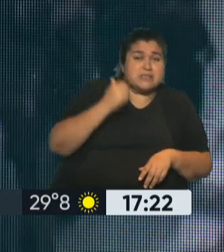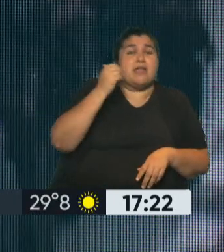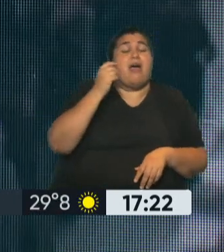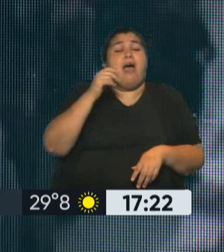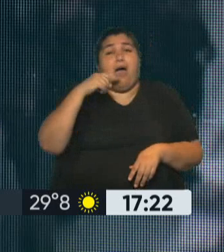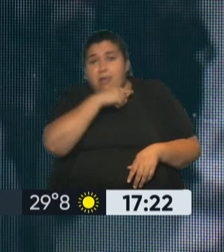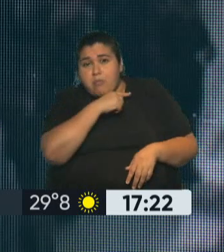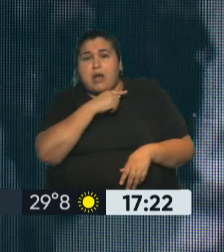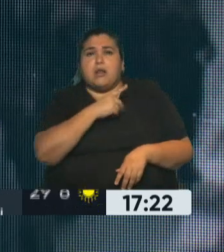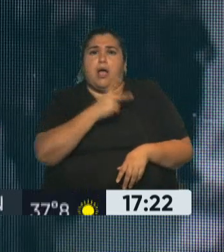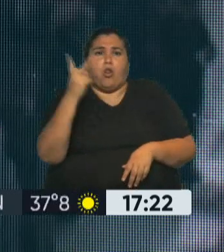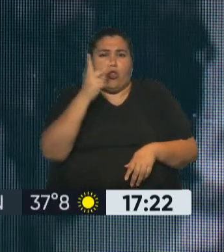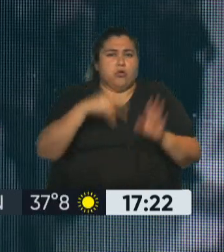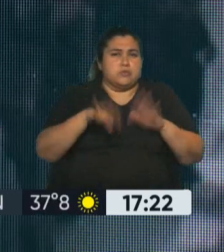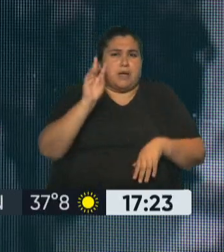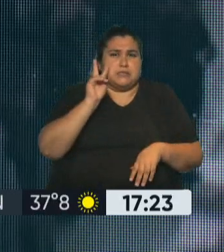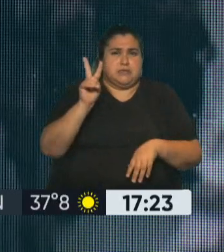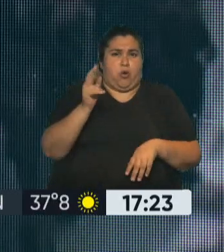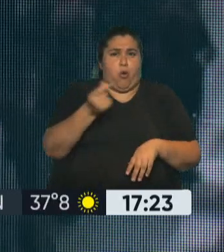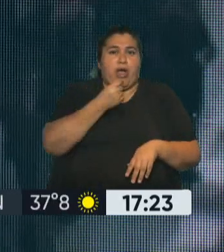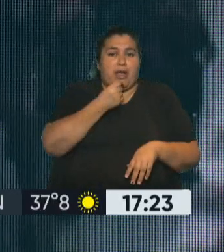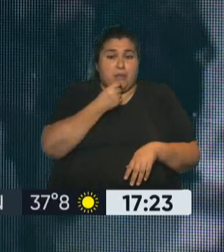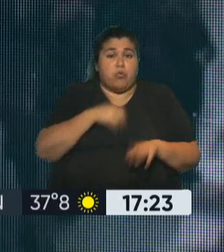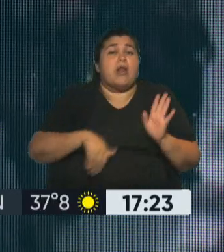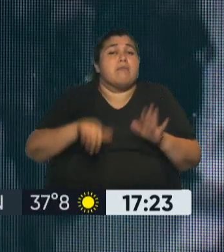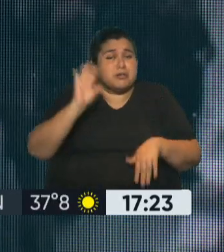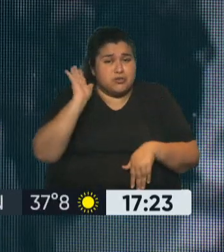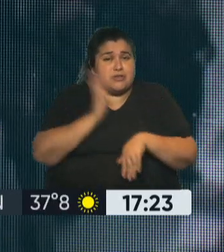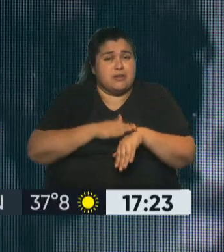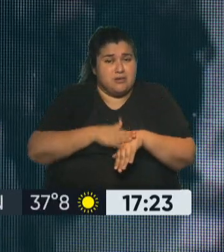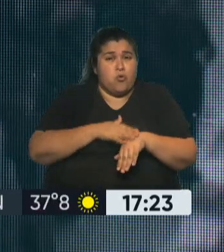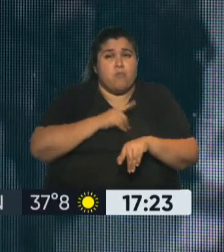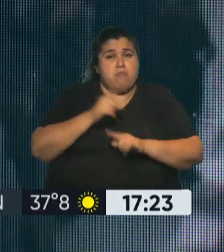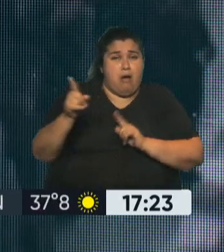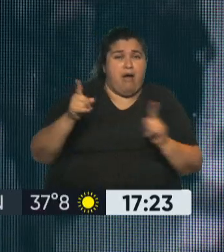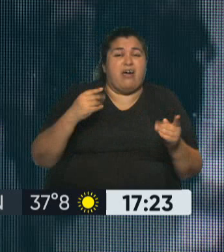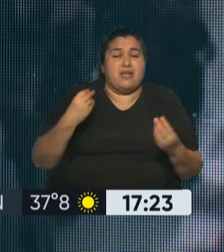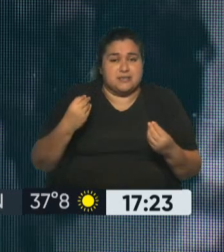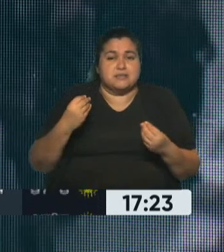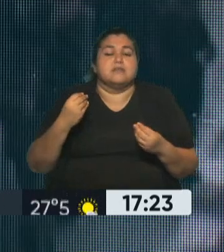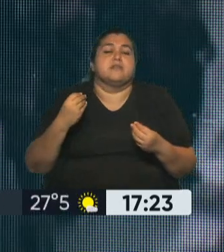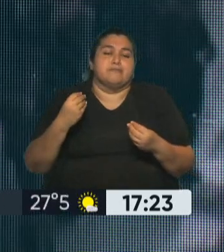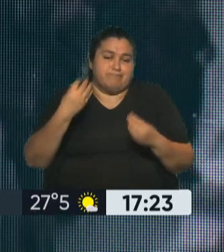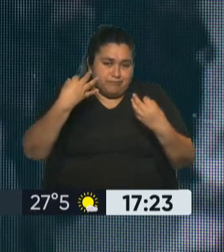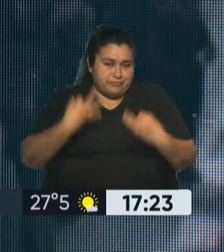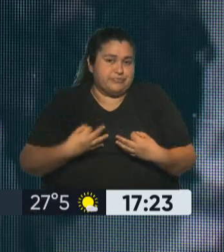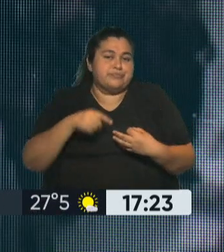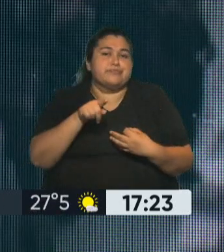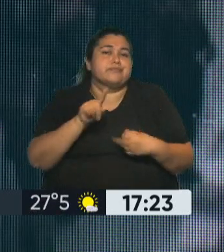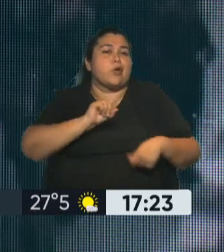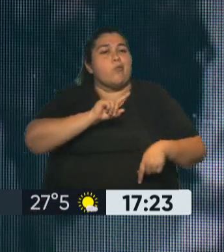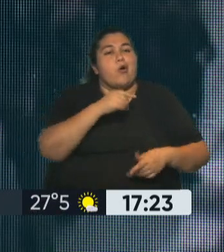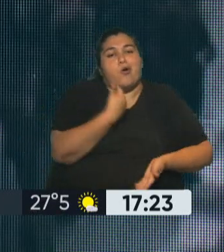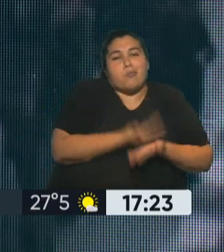pone en el centro de la escena porque se culpa muchas veces a la administración política europea de estar en el corazón de esas